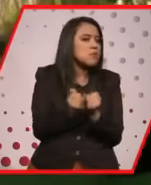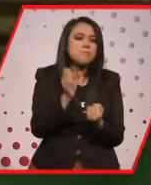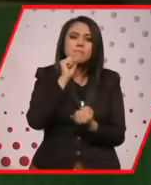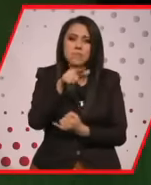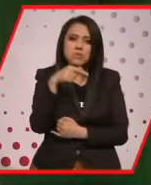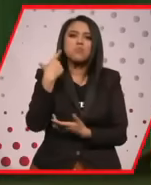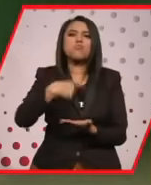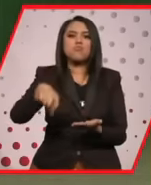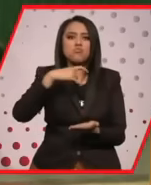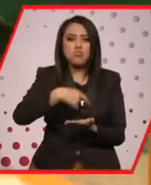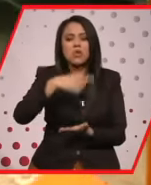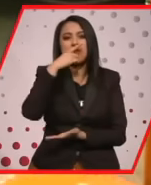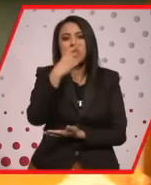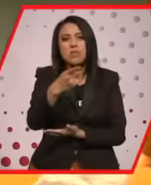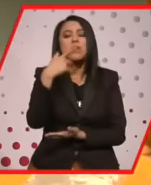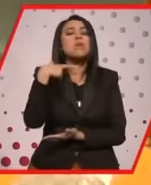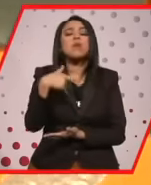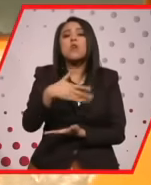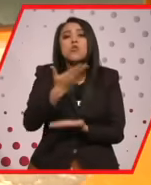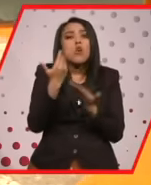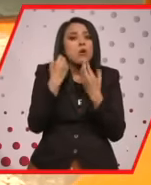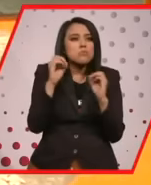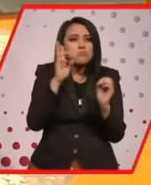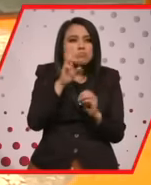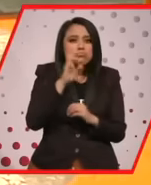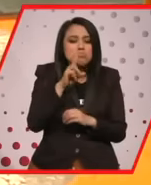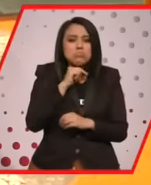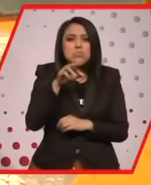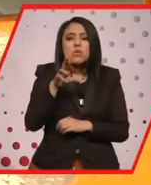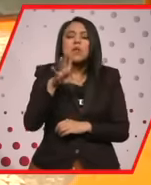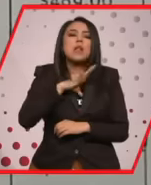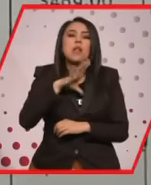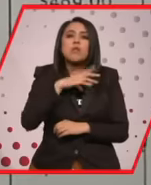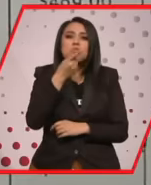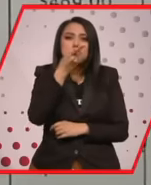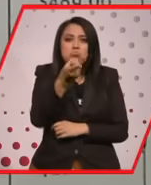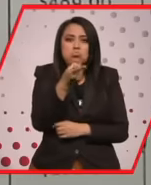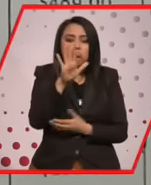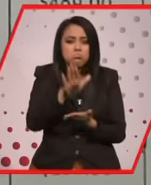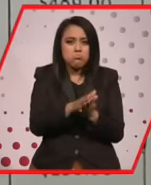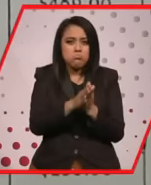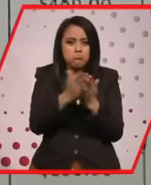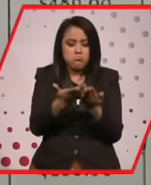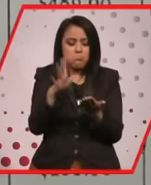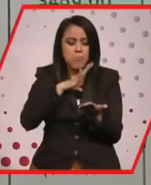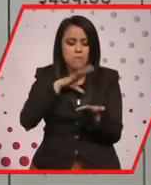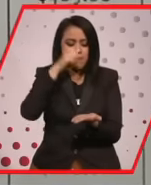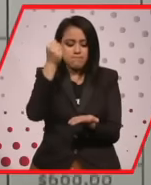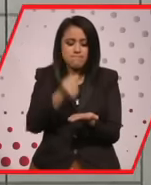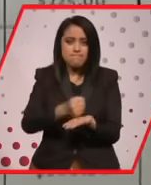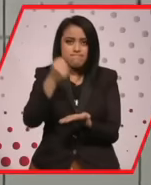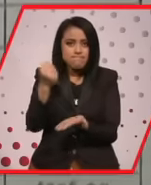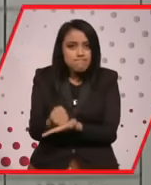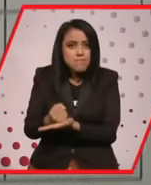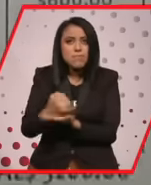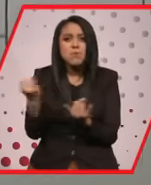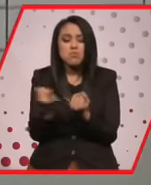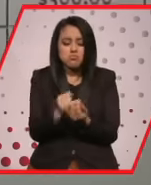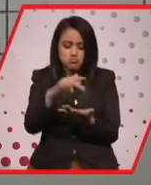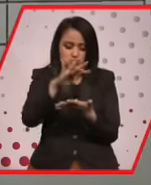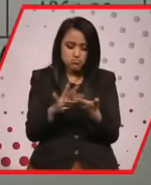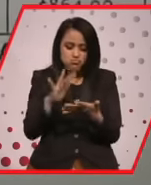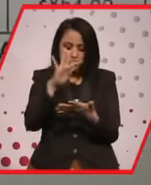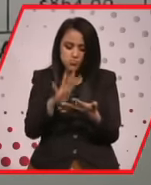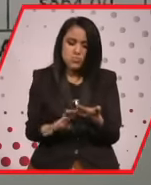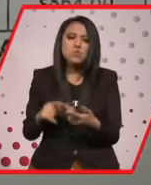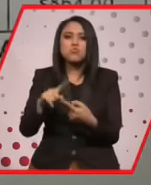los maneja el mismo director sin rendir cuentas ante la cooperativa escolar. El libro va avalado con sellos y te checan nota por nota de lo